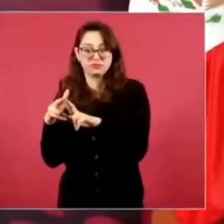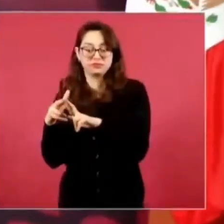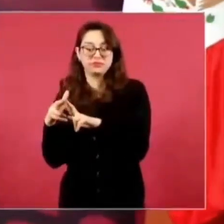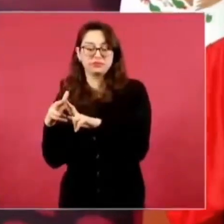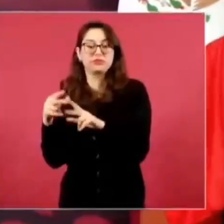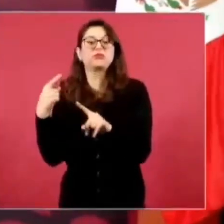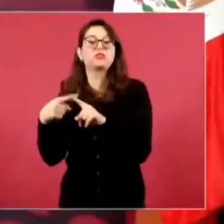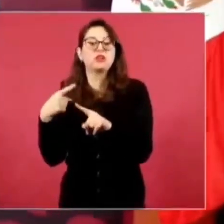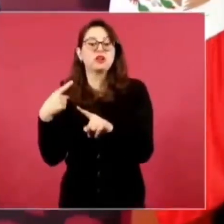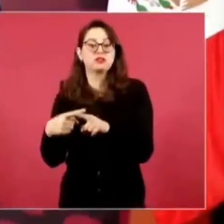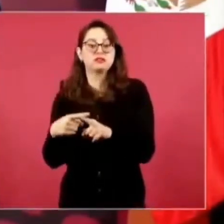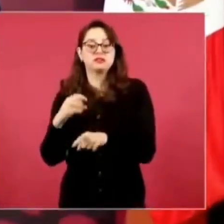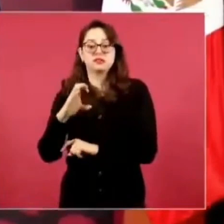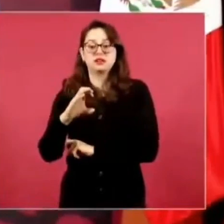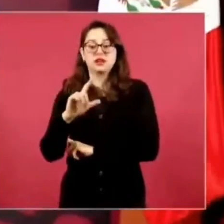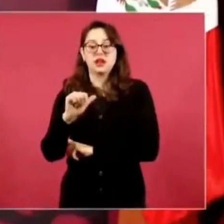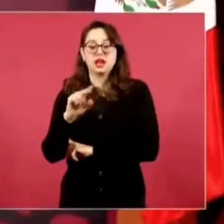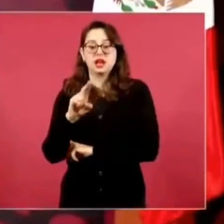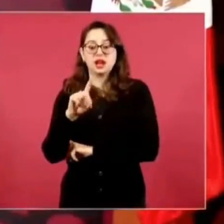X González.